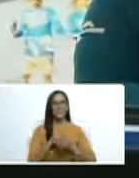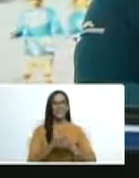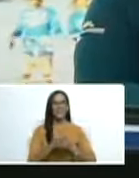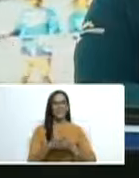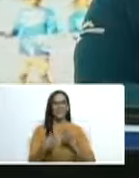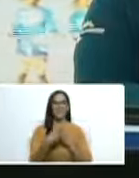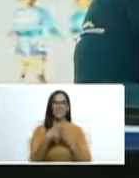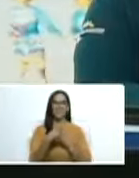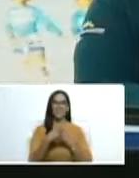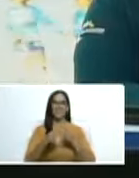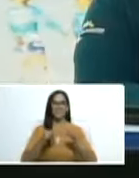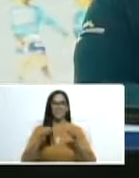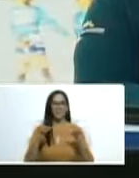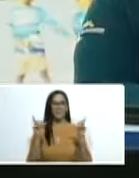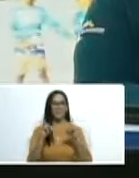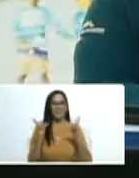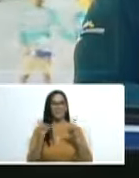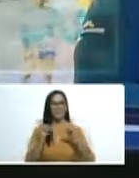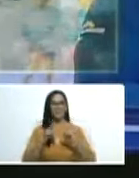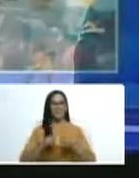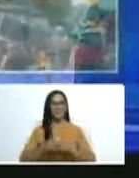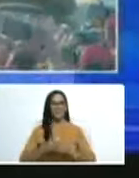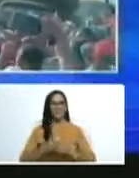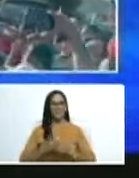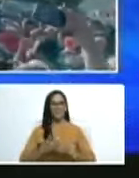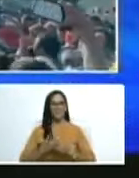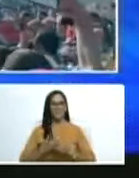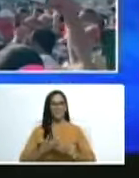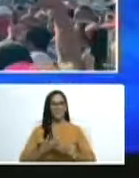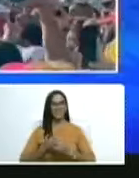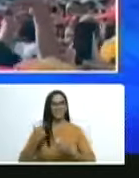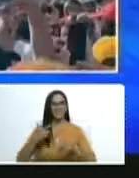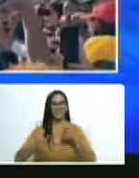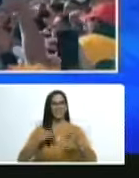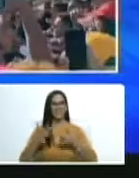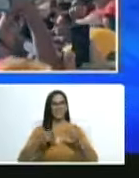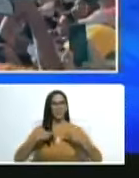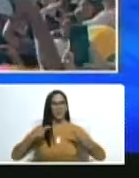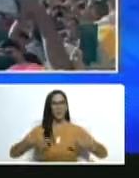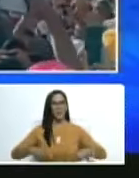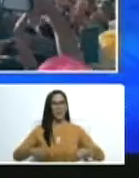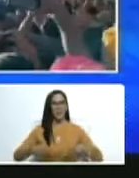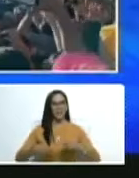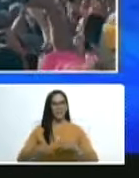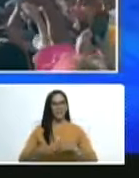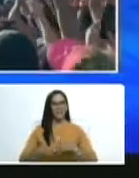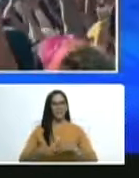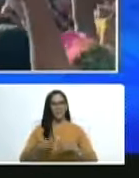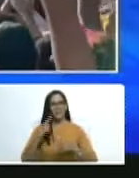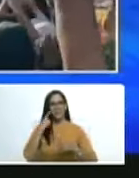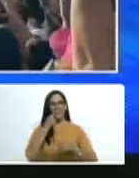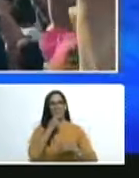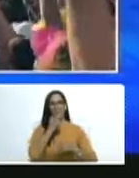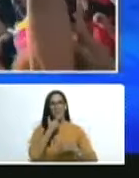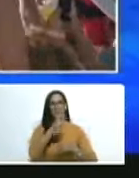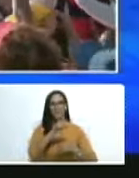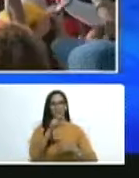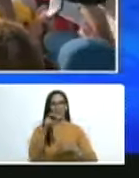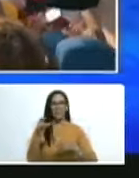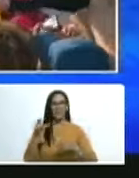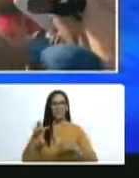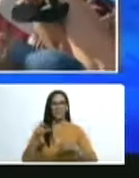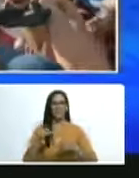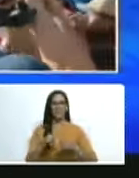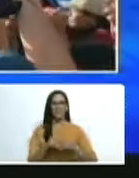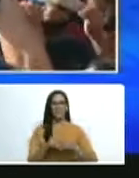mi transmisión, chicos. ¿Ah? Tengan sensibilidad humana. Mira, vale, qué bonito la gente.